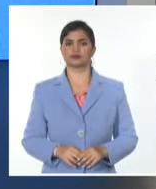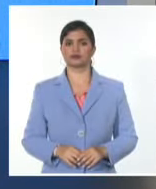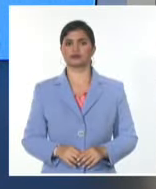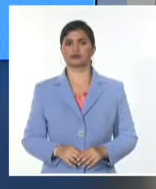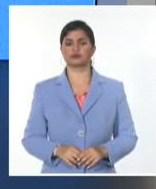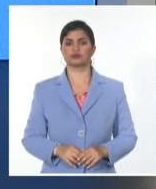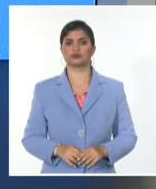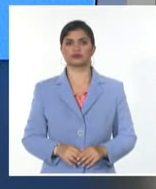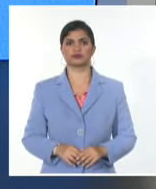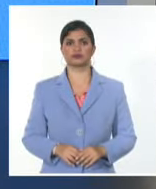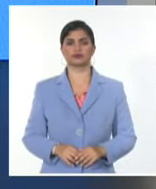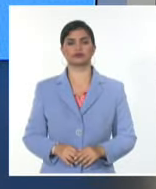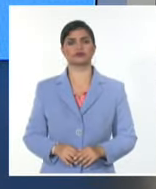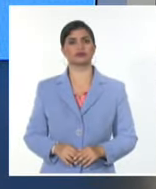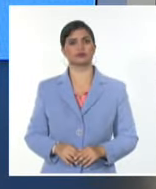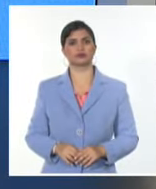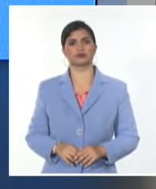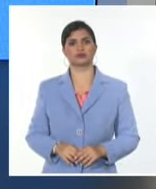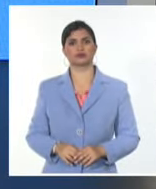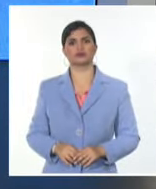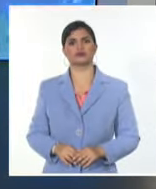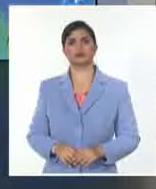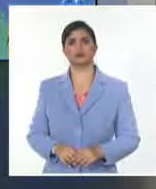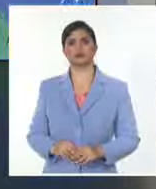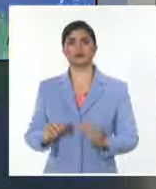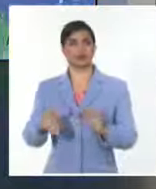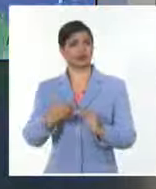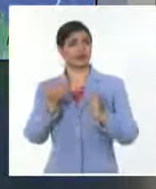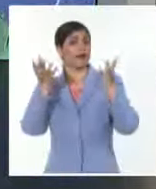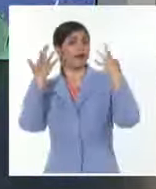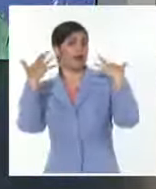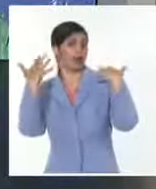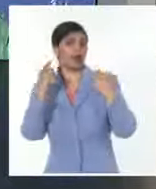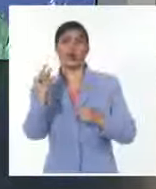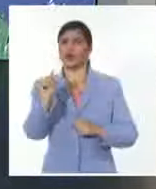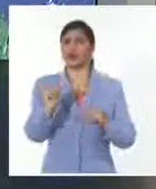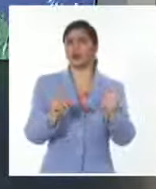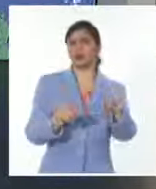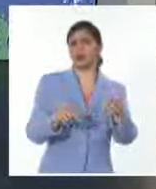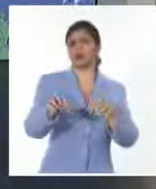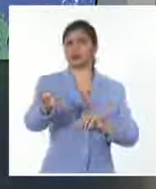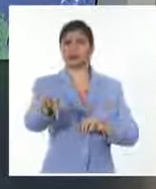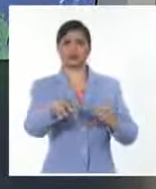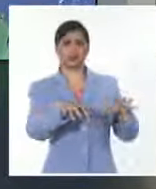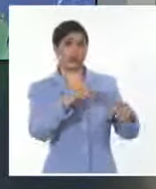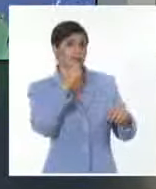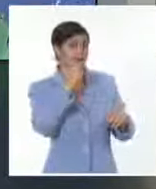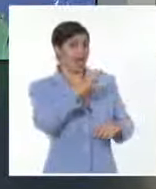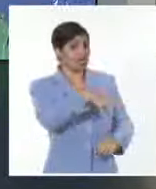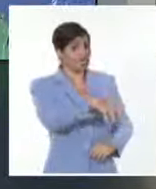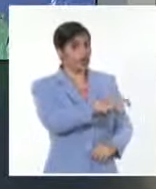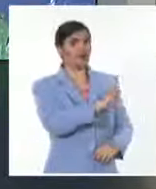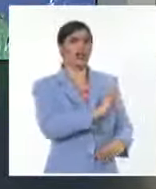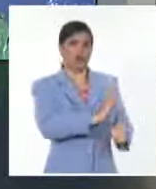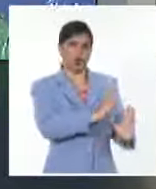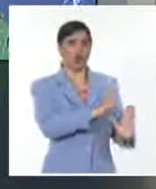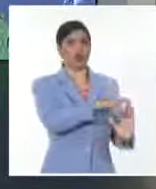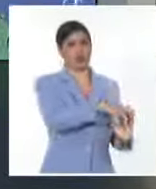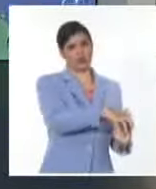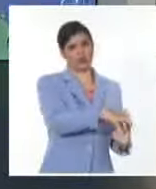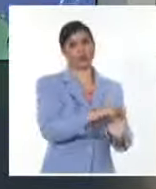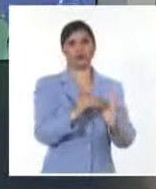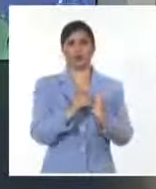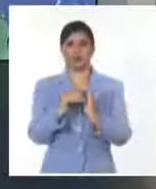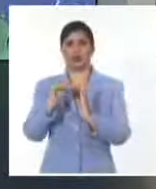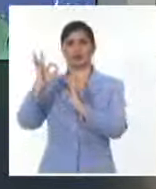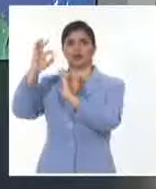mar tranquila para esta jornada de jueves Así que condiciones de lluvias para la parte oriental del país sobre todo aunque también podemos tener algunos chubascos en la tarde